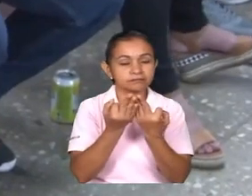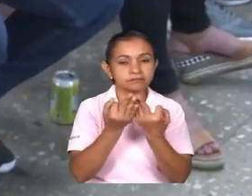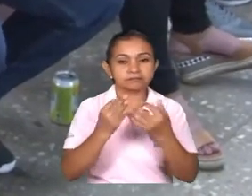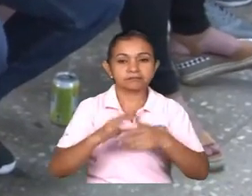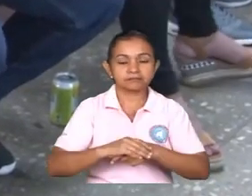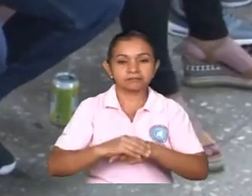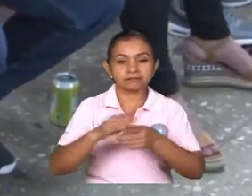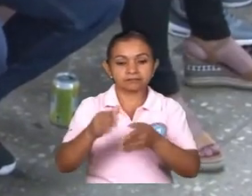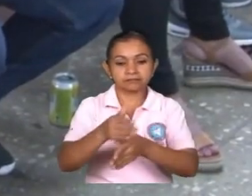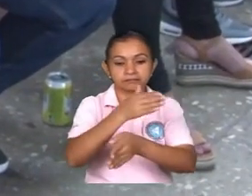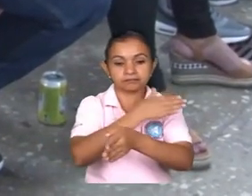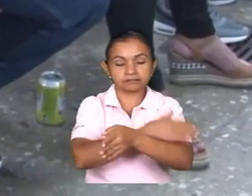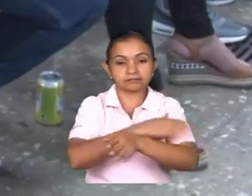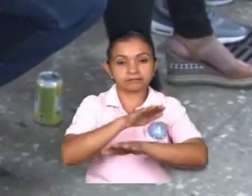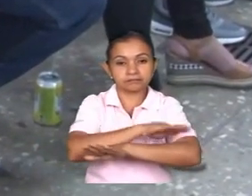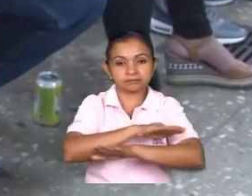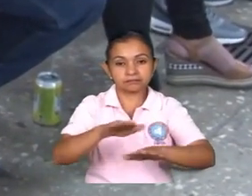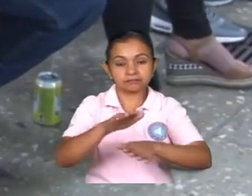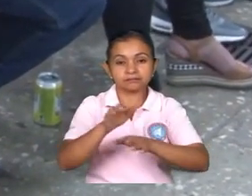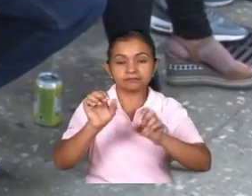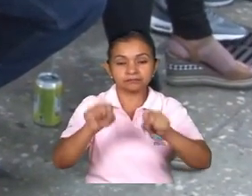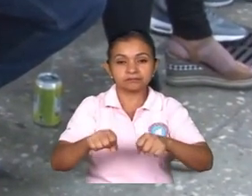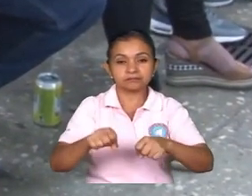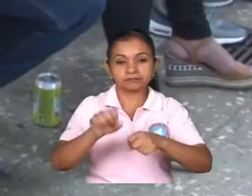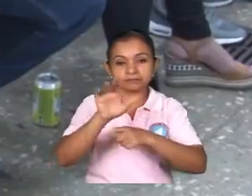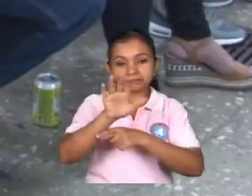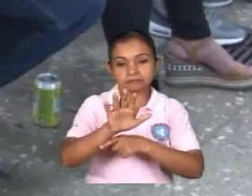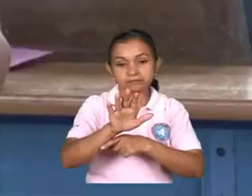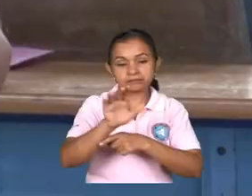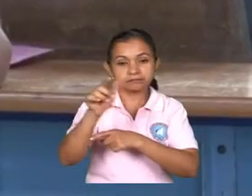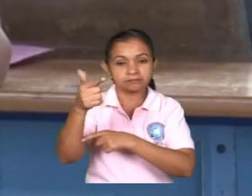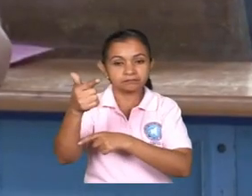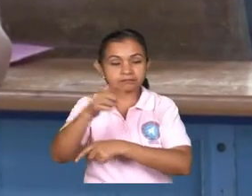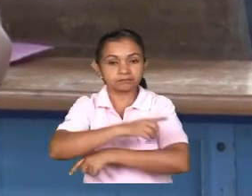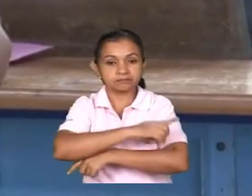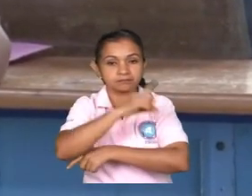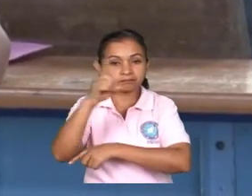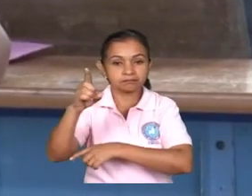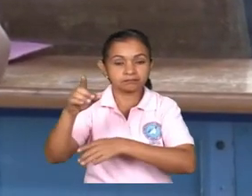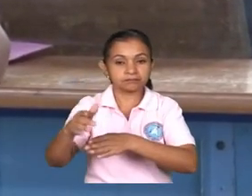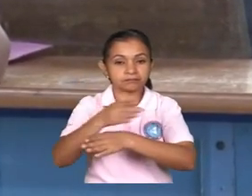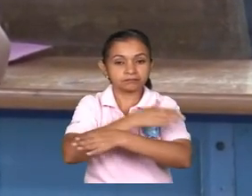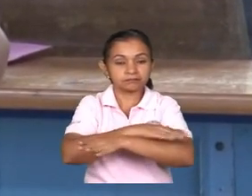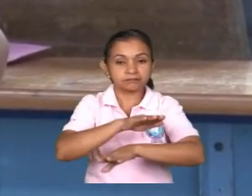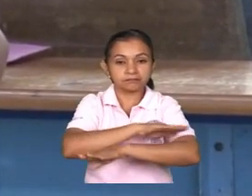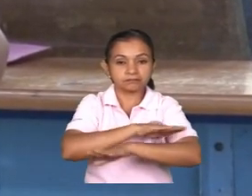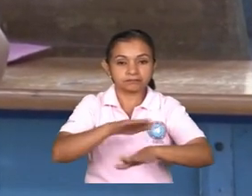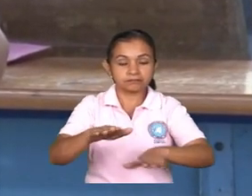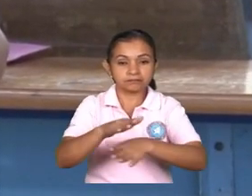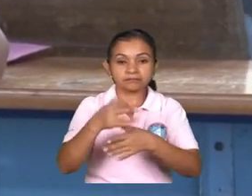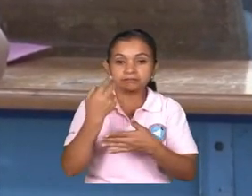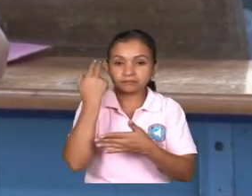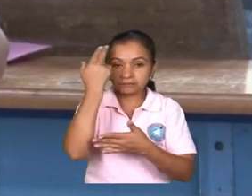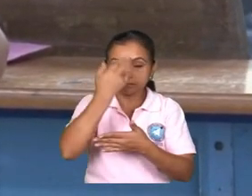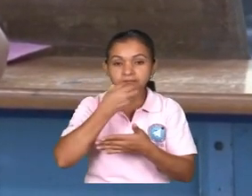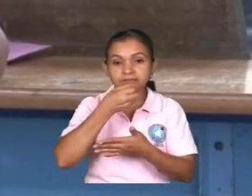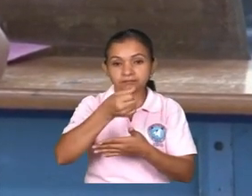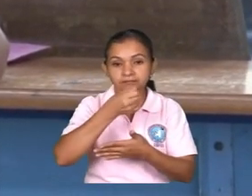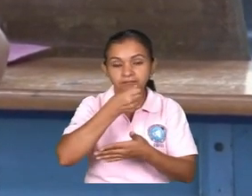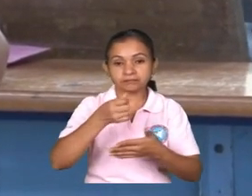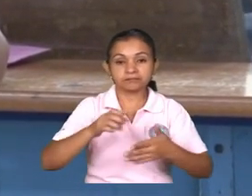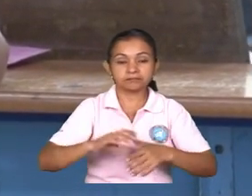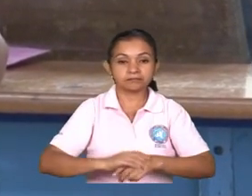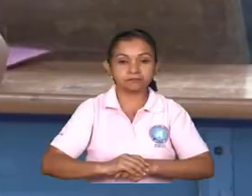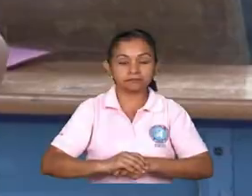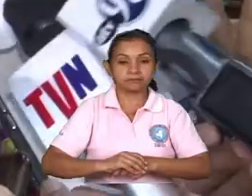de anticipación antes que se le venza? Entre 5 a 7 días antes del vencimiento de su estancia.